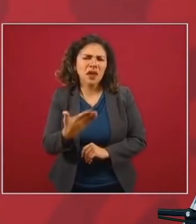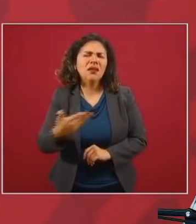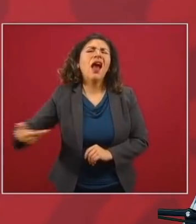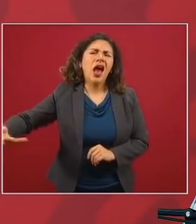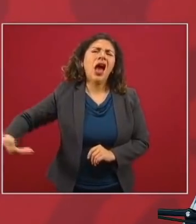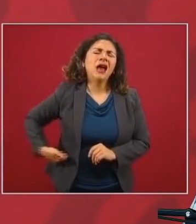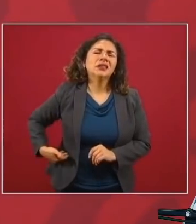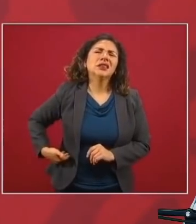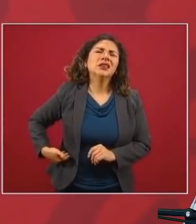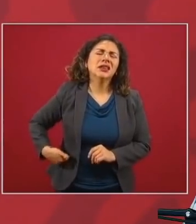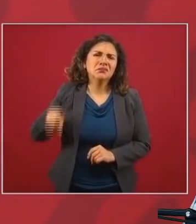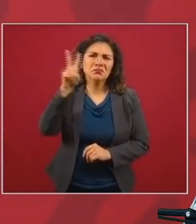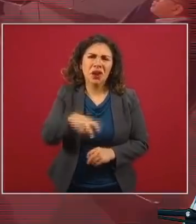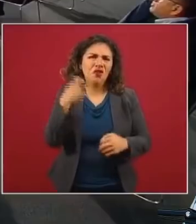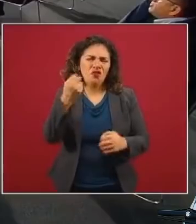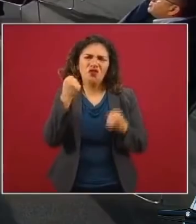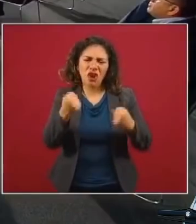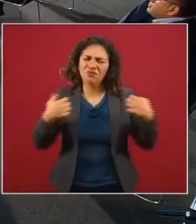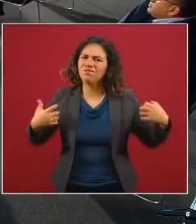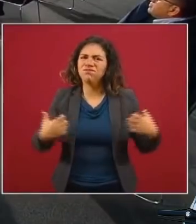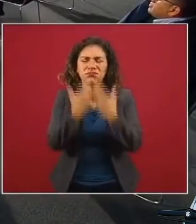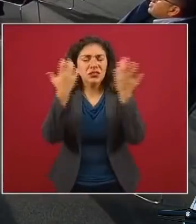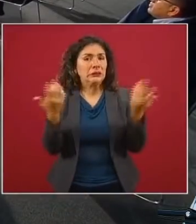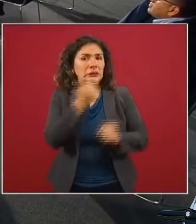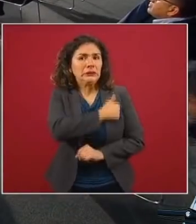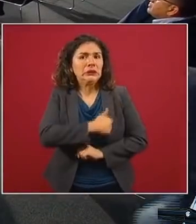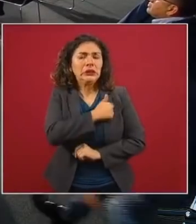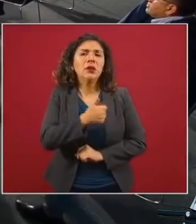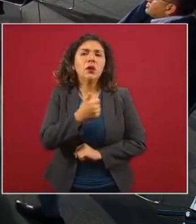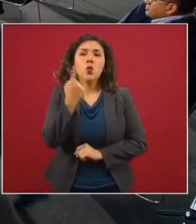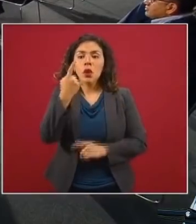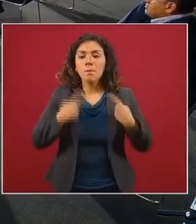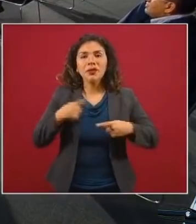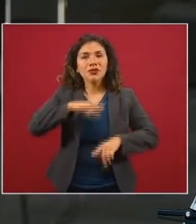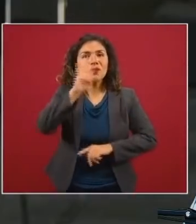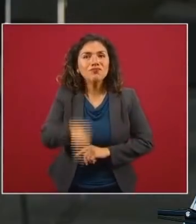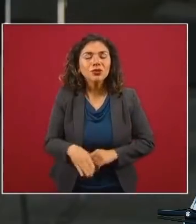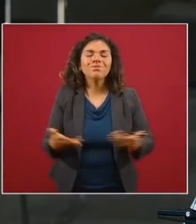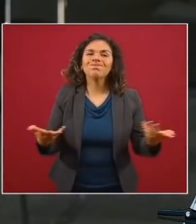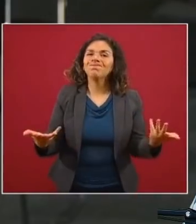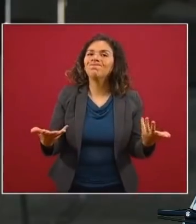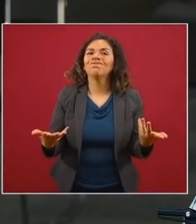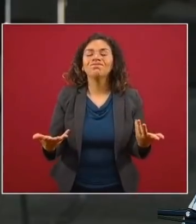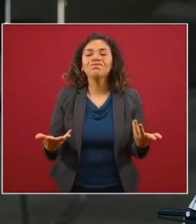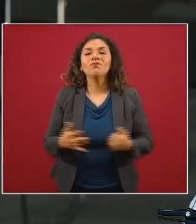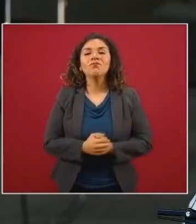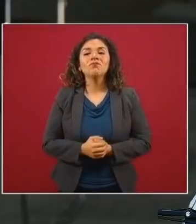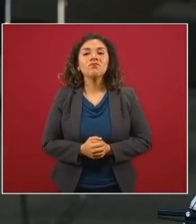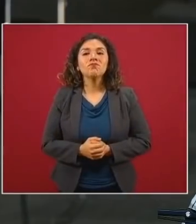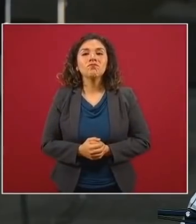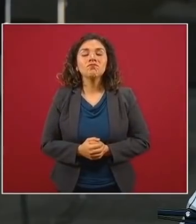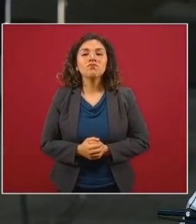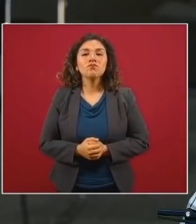muy aparatoso, lamentable, perdió la vida una persona, y de parte de